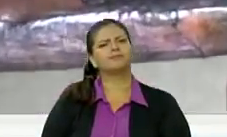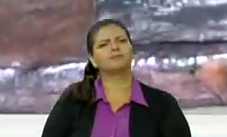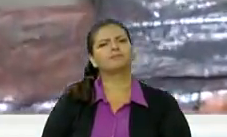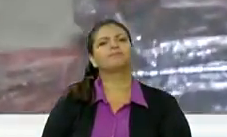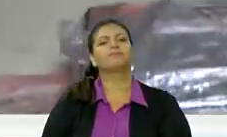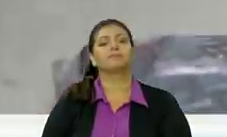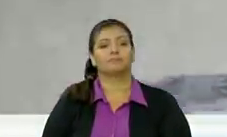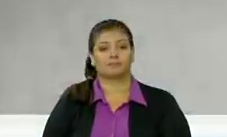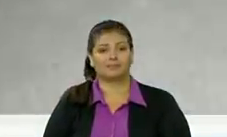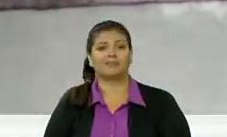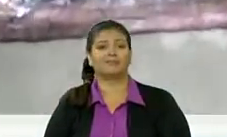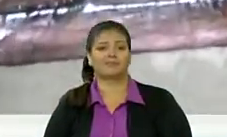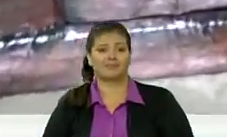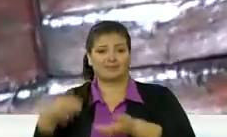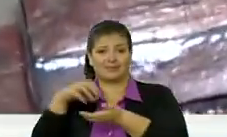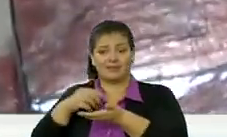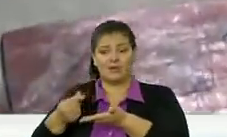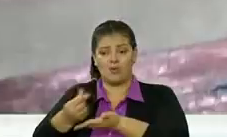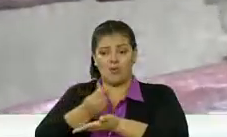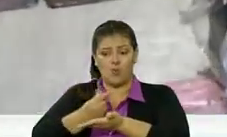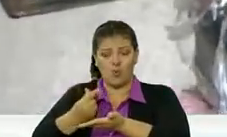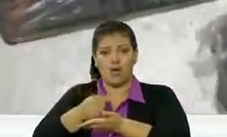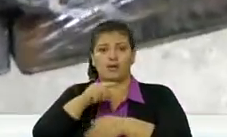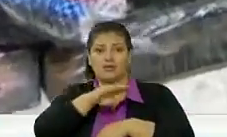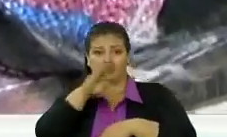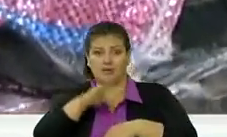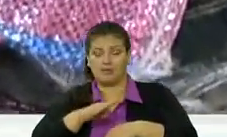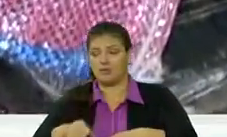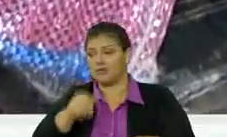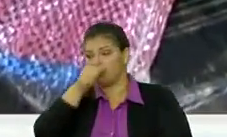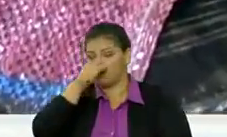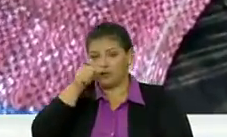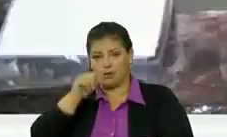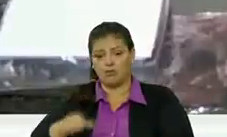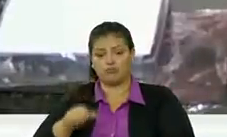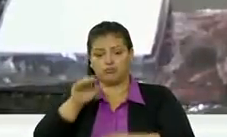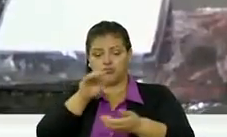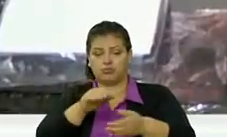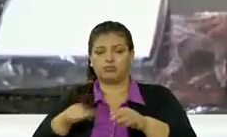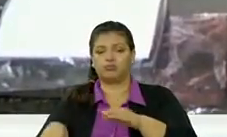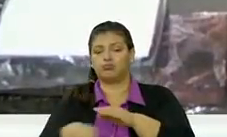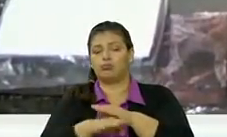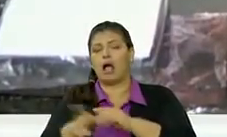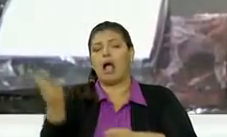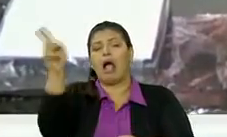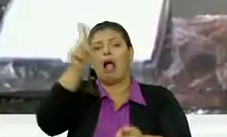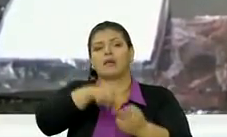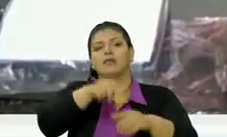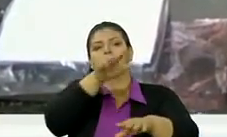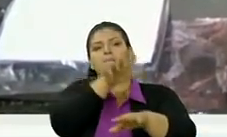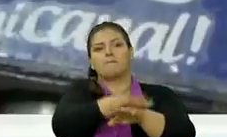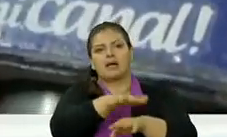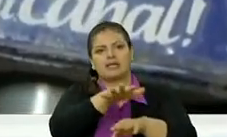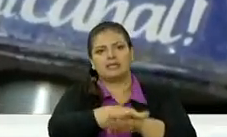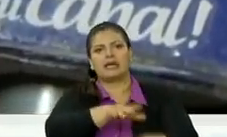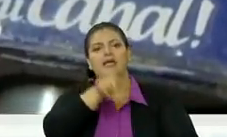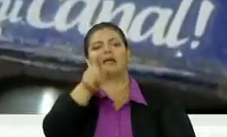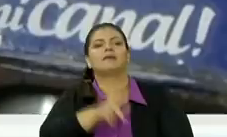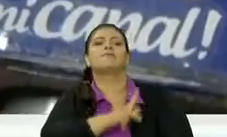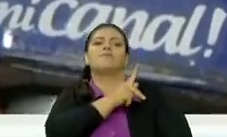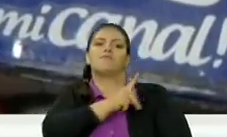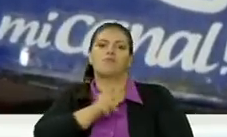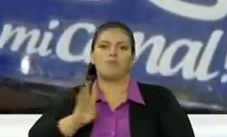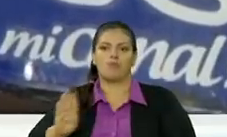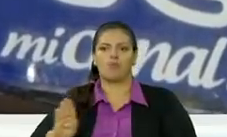del Guayas y pretendía ser ingresado hasta el puerto marítimo de Puerto Bolívar para contaminar contenedores. La droga tenía